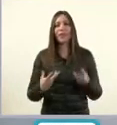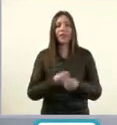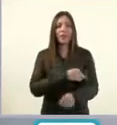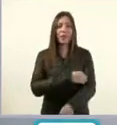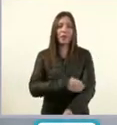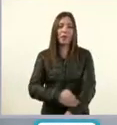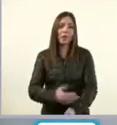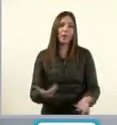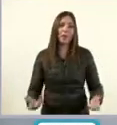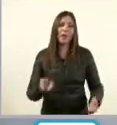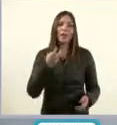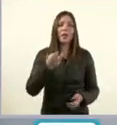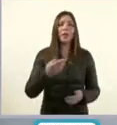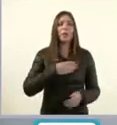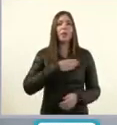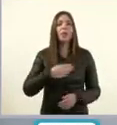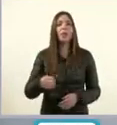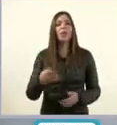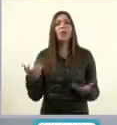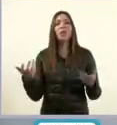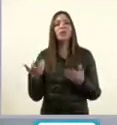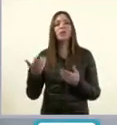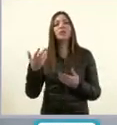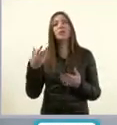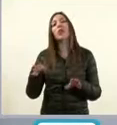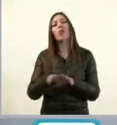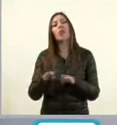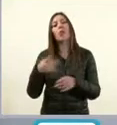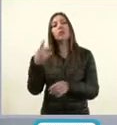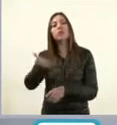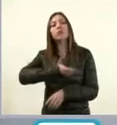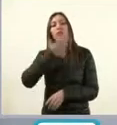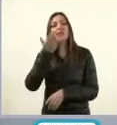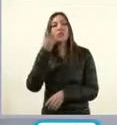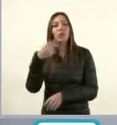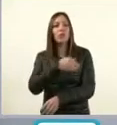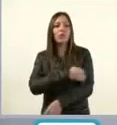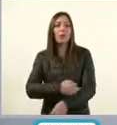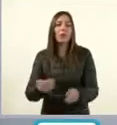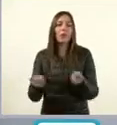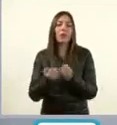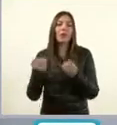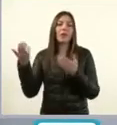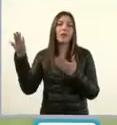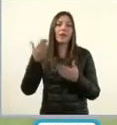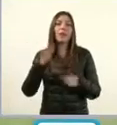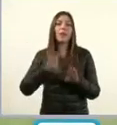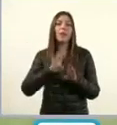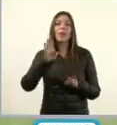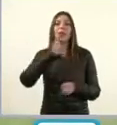definitivamente, Claro. que es una buena práctica, ¿no? Y Sí, es siempre una práctica enaltecer familiar, también, claro. también el espíritu,